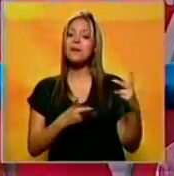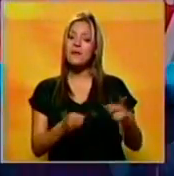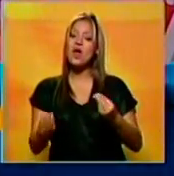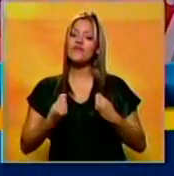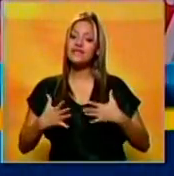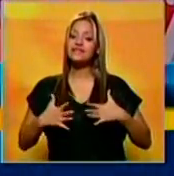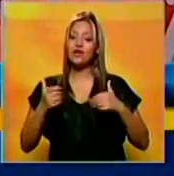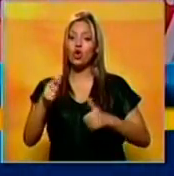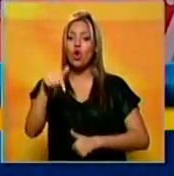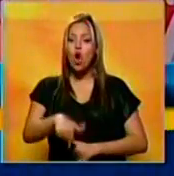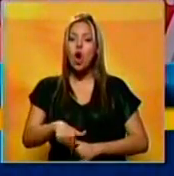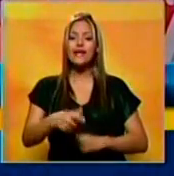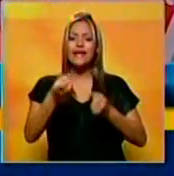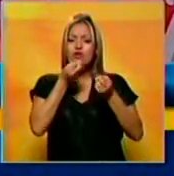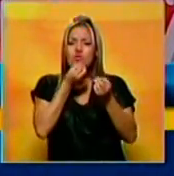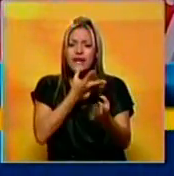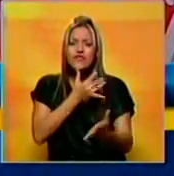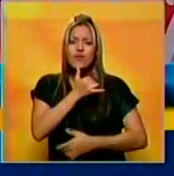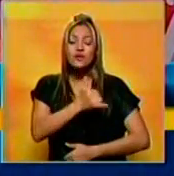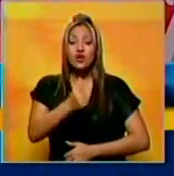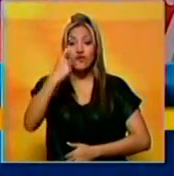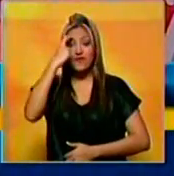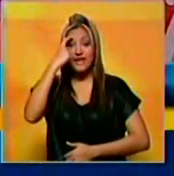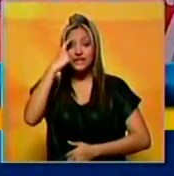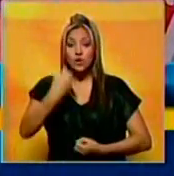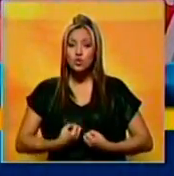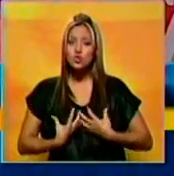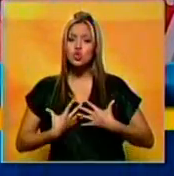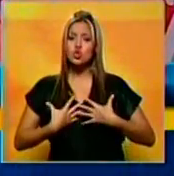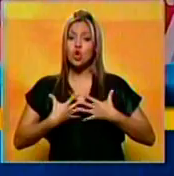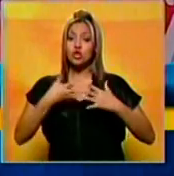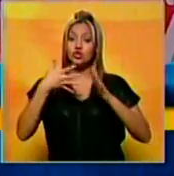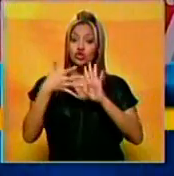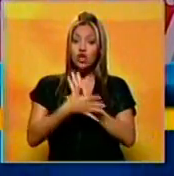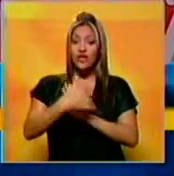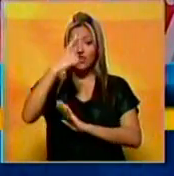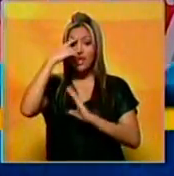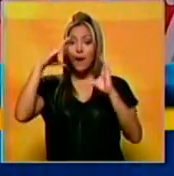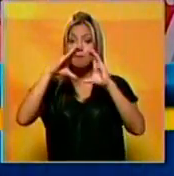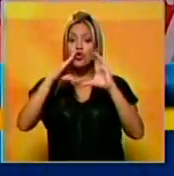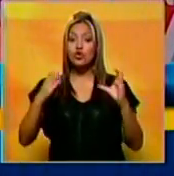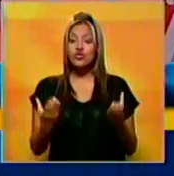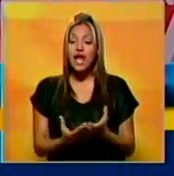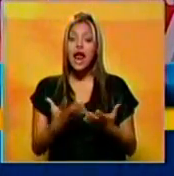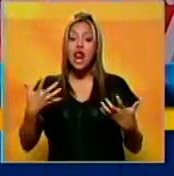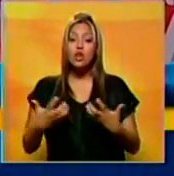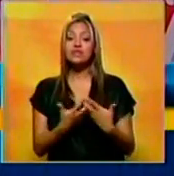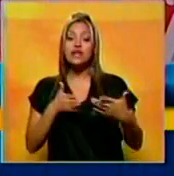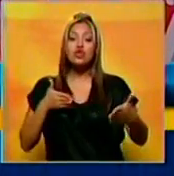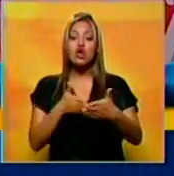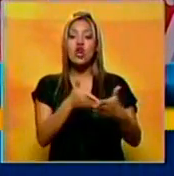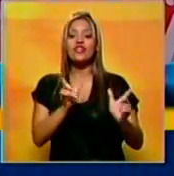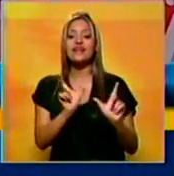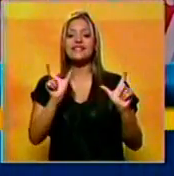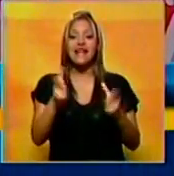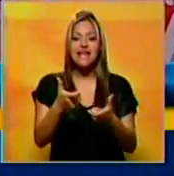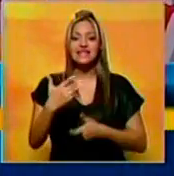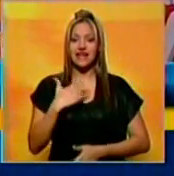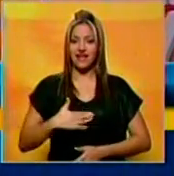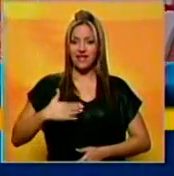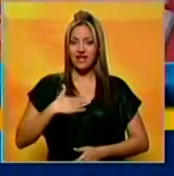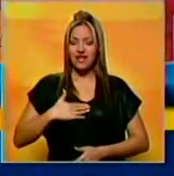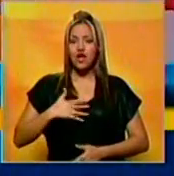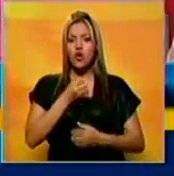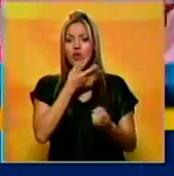Bienvenido, David. Saludo hoy con todos los detalles de una fecha muy emotiva en el marco del Día Mundial de la Lucha contra el Cáncer de Mama. A mi lado la